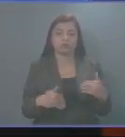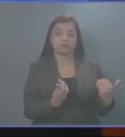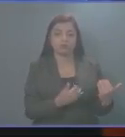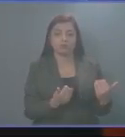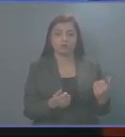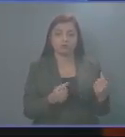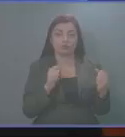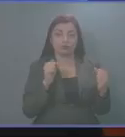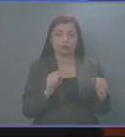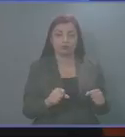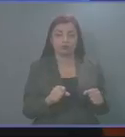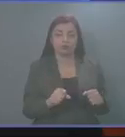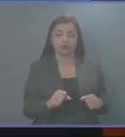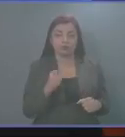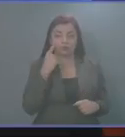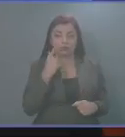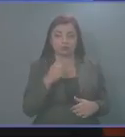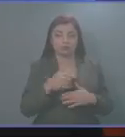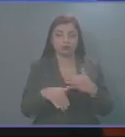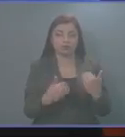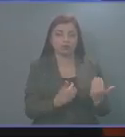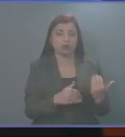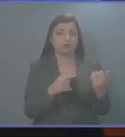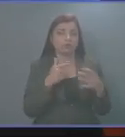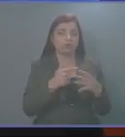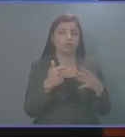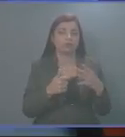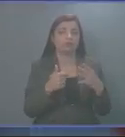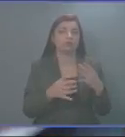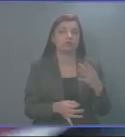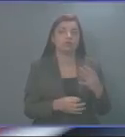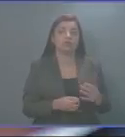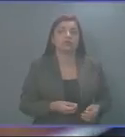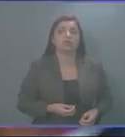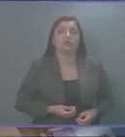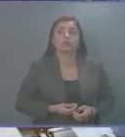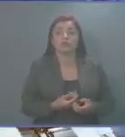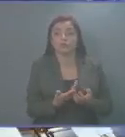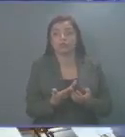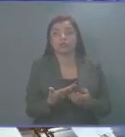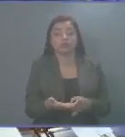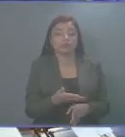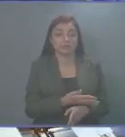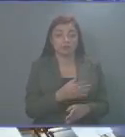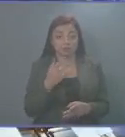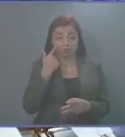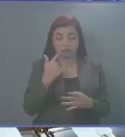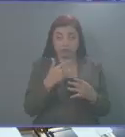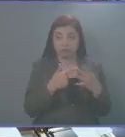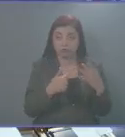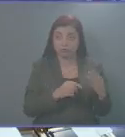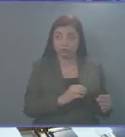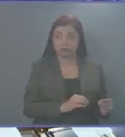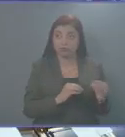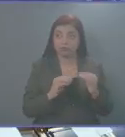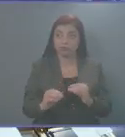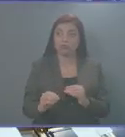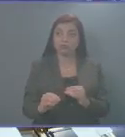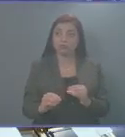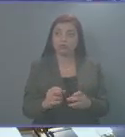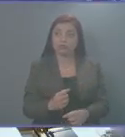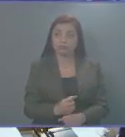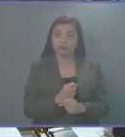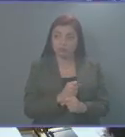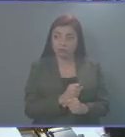En ambas iniciativas, la ley se expone que previo a la vigencia de la Ley de Garantías